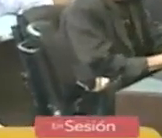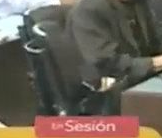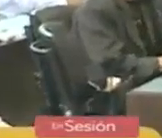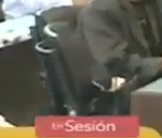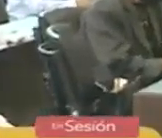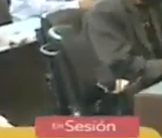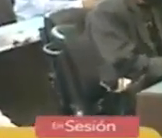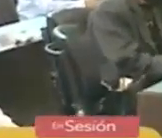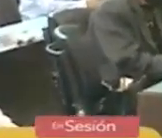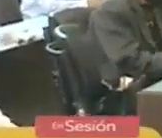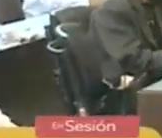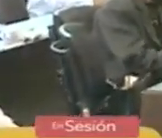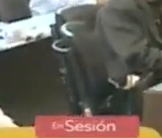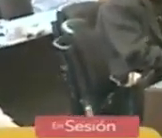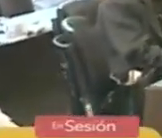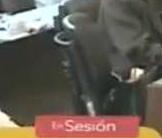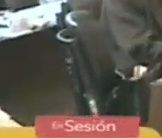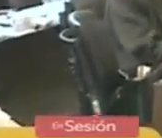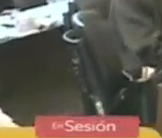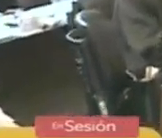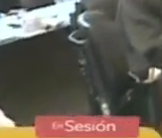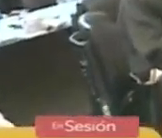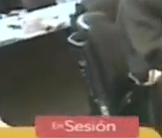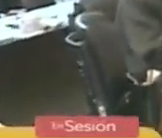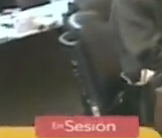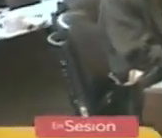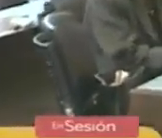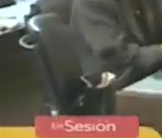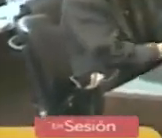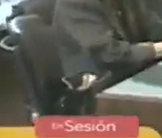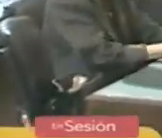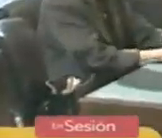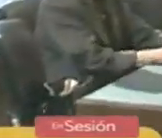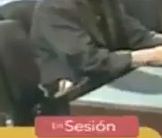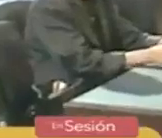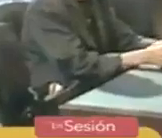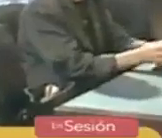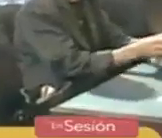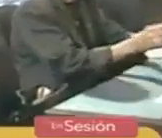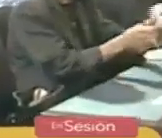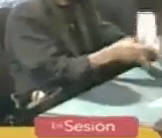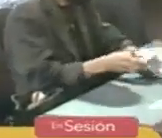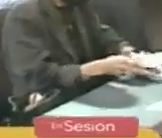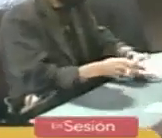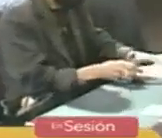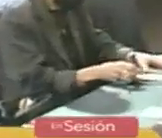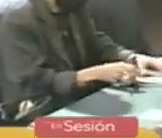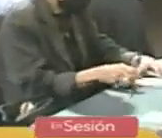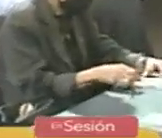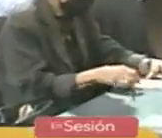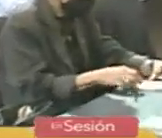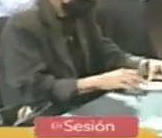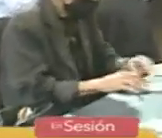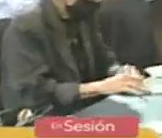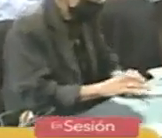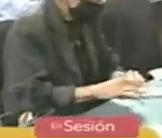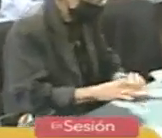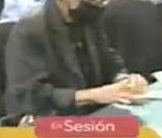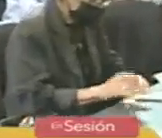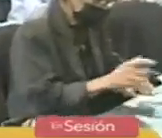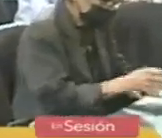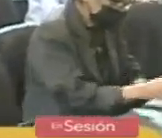5 iraníes. El mismo es secuestrado a petición del gobierno de los Estados Unidos, un avión